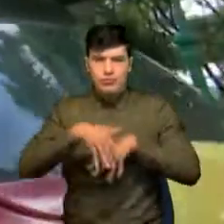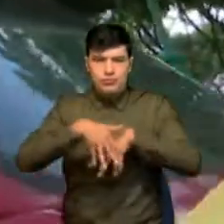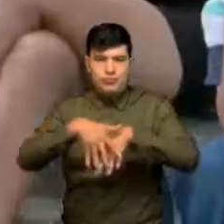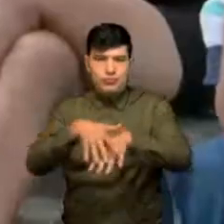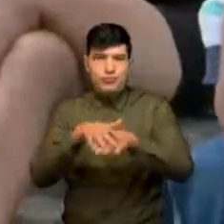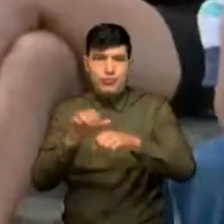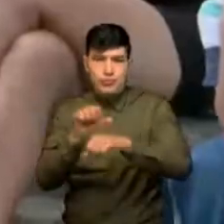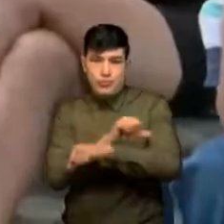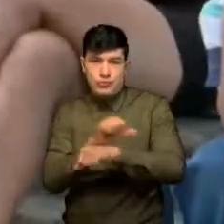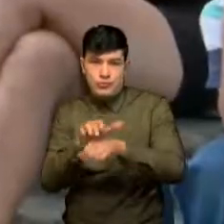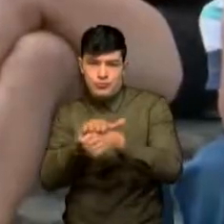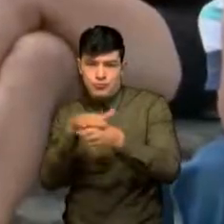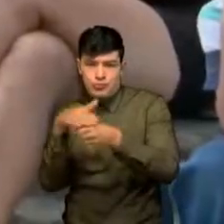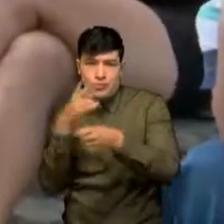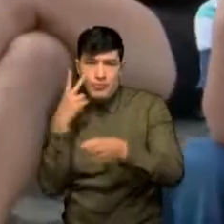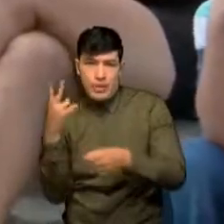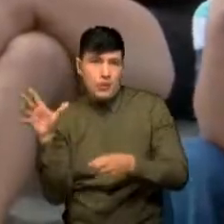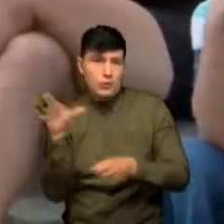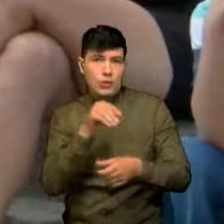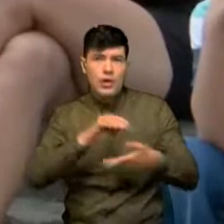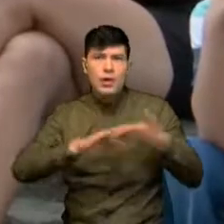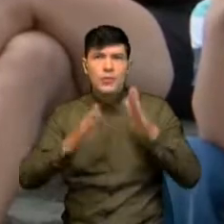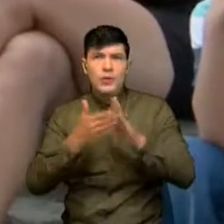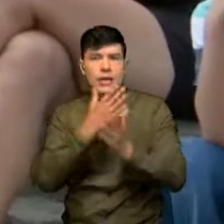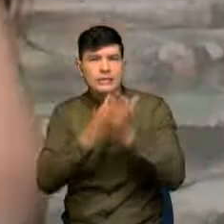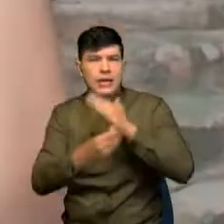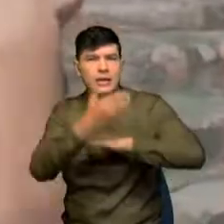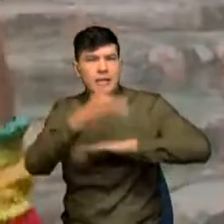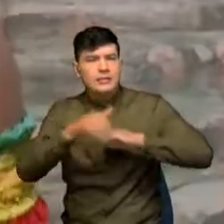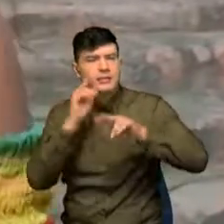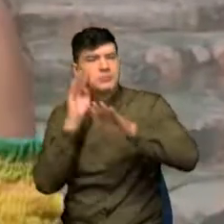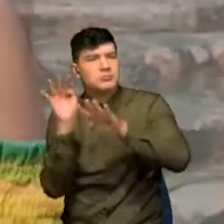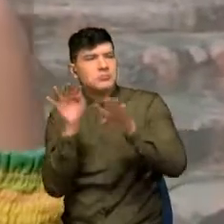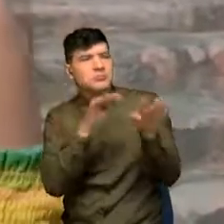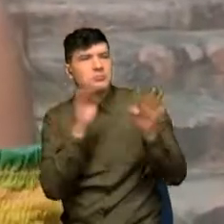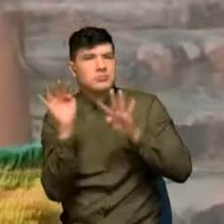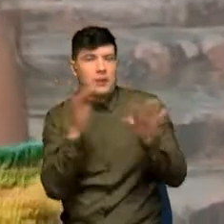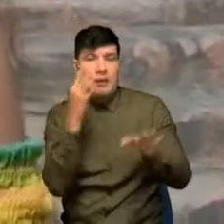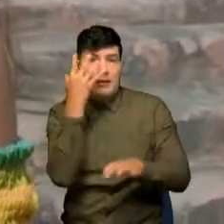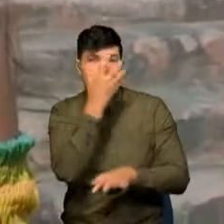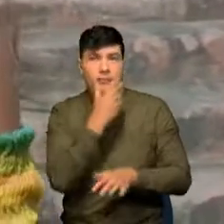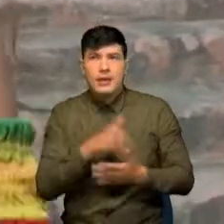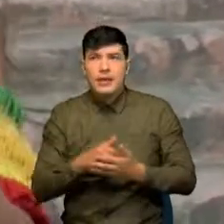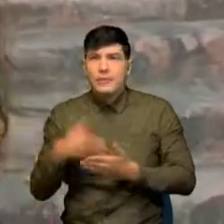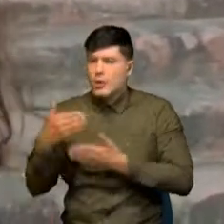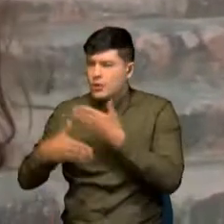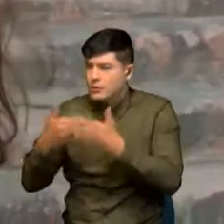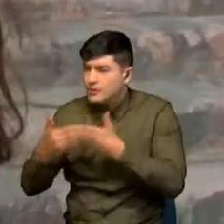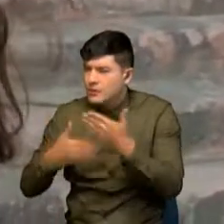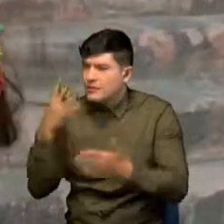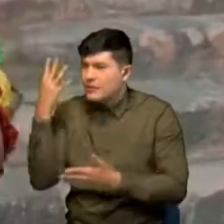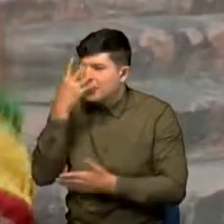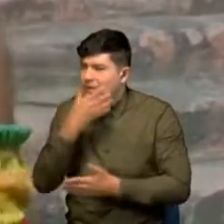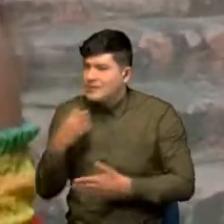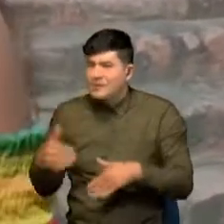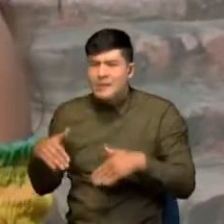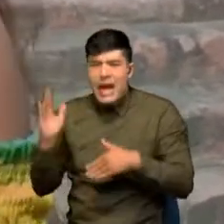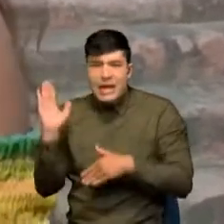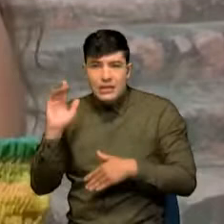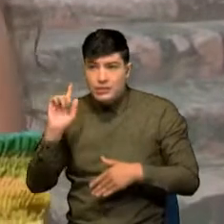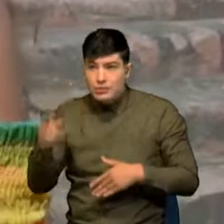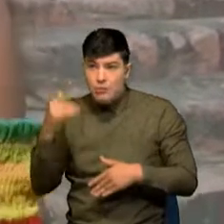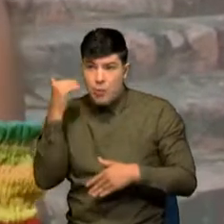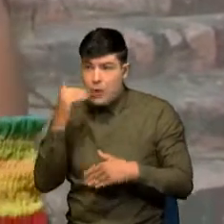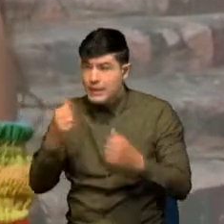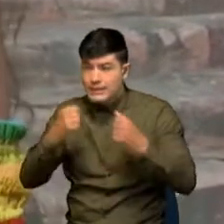tuvo gran acogida por parte de la comunidad. Es un proceso muy bonito, más que todo es como ellas están